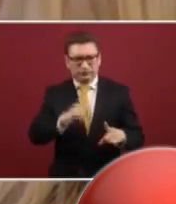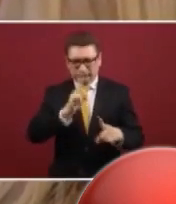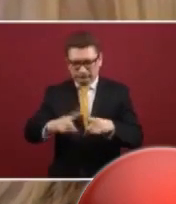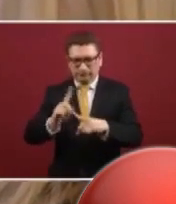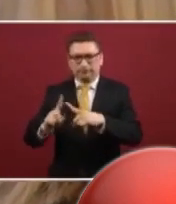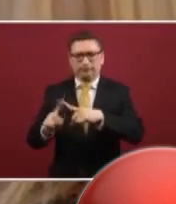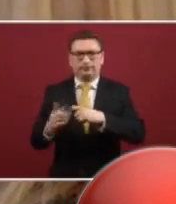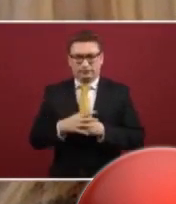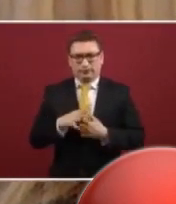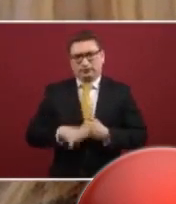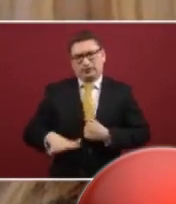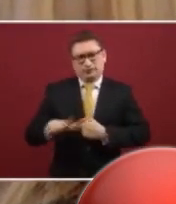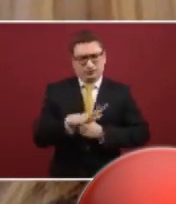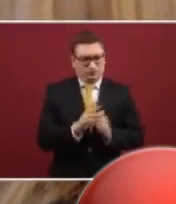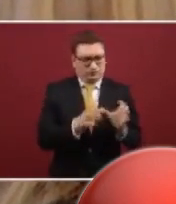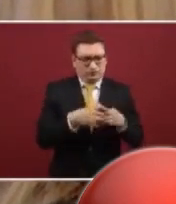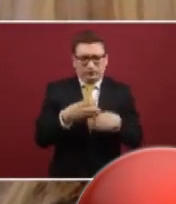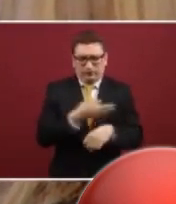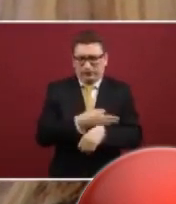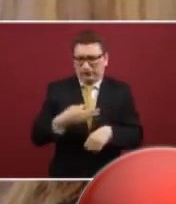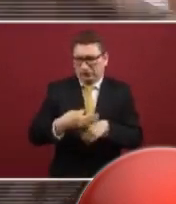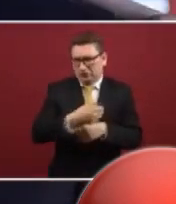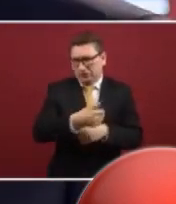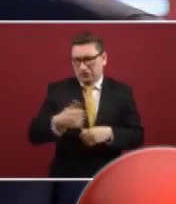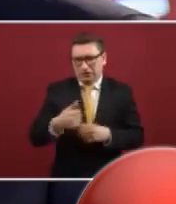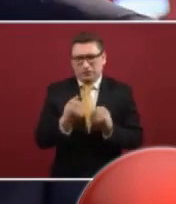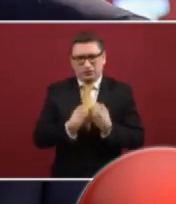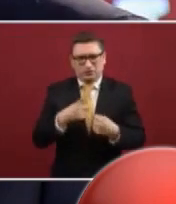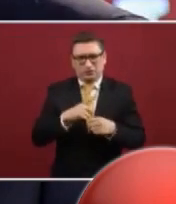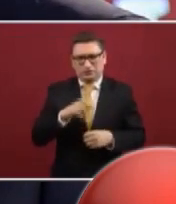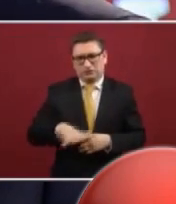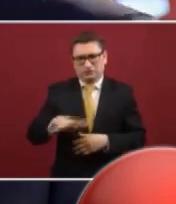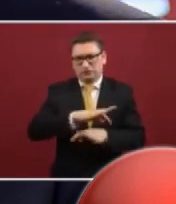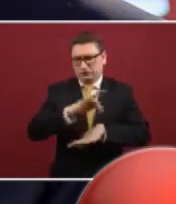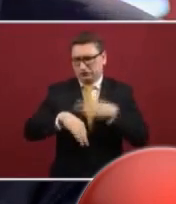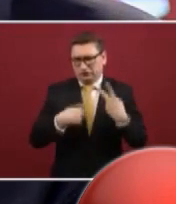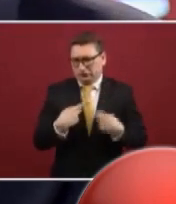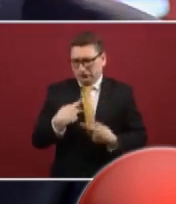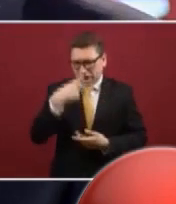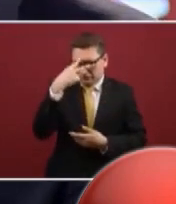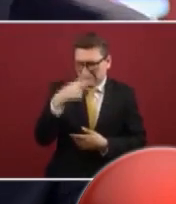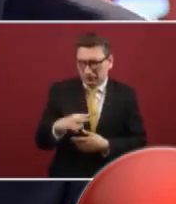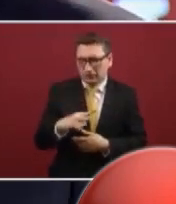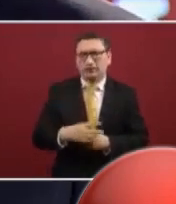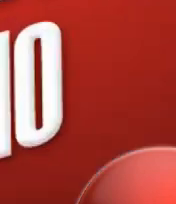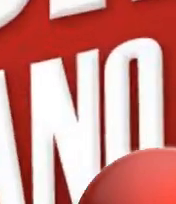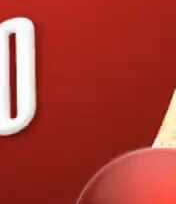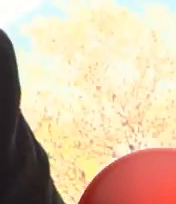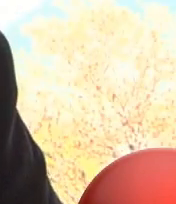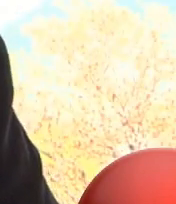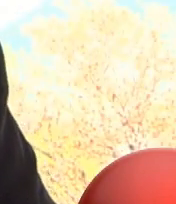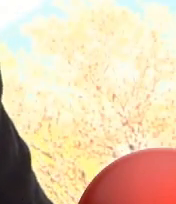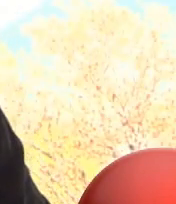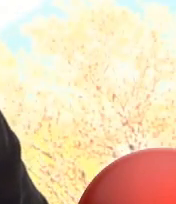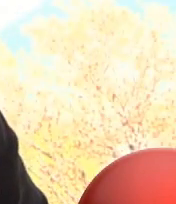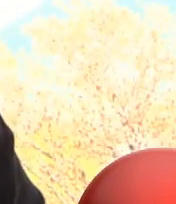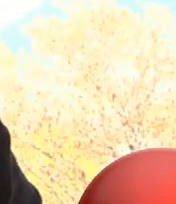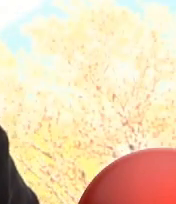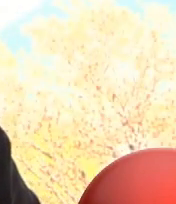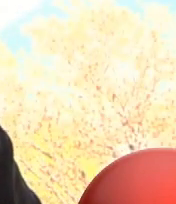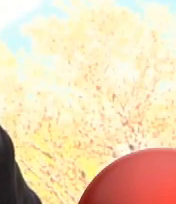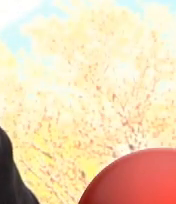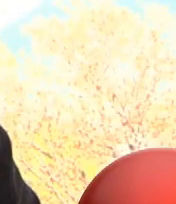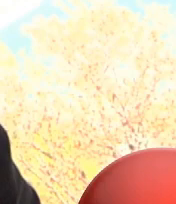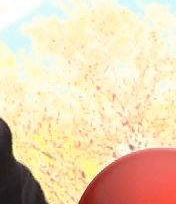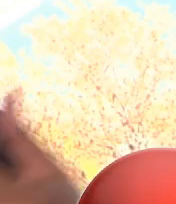en nuestras familias, en la sociedad. Son las declaraciones del presidente Andrés Manuel López Obrador.